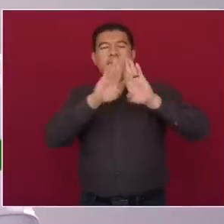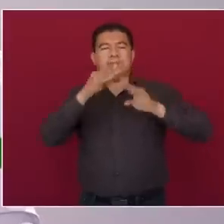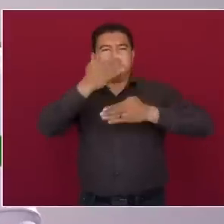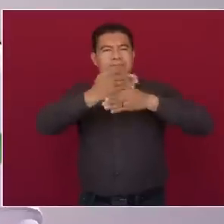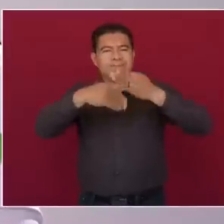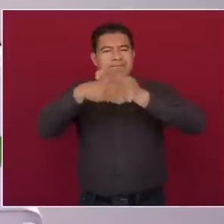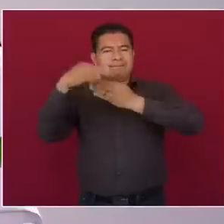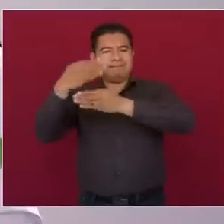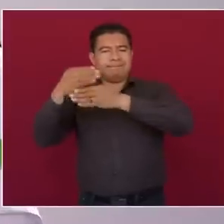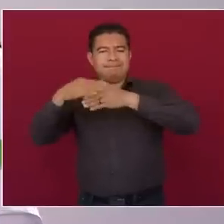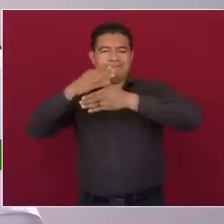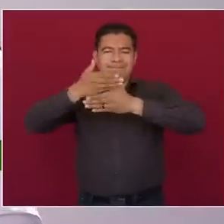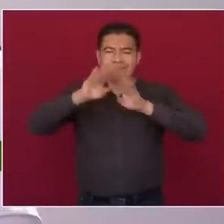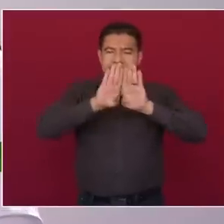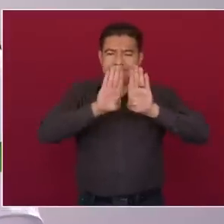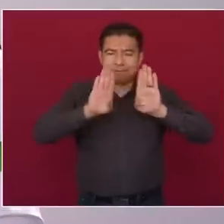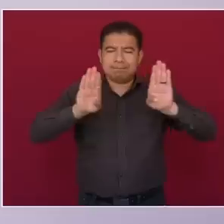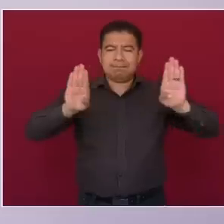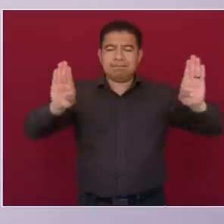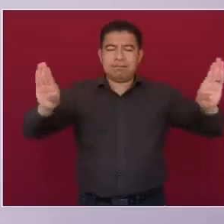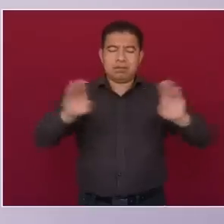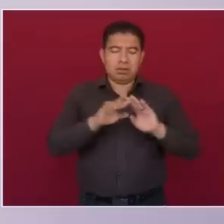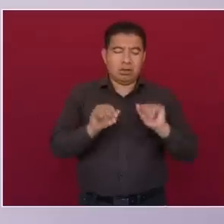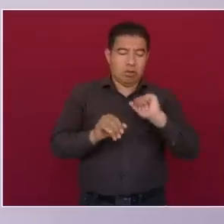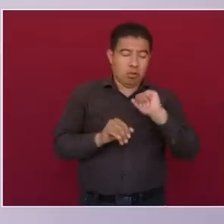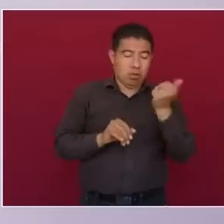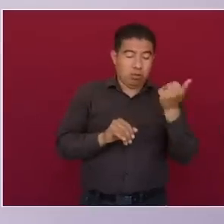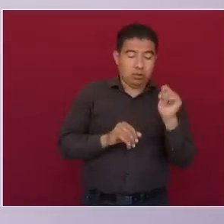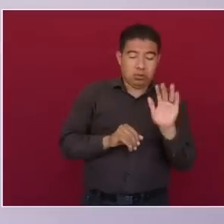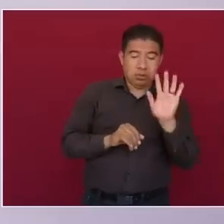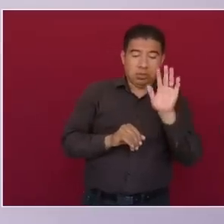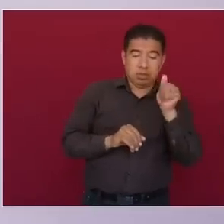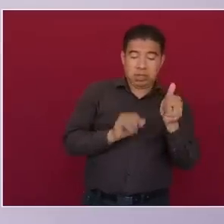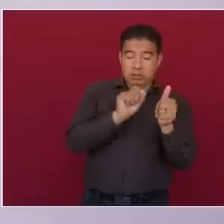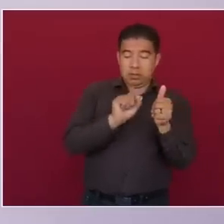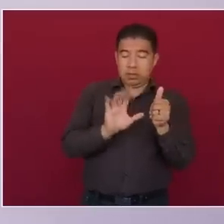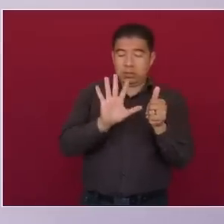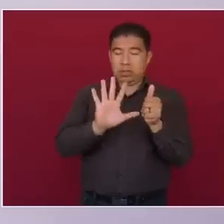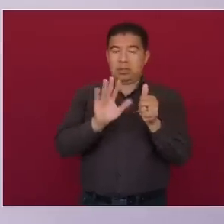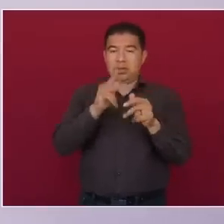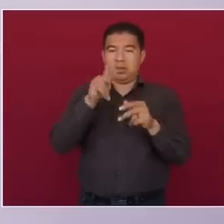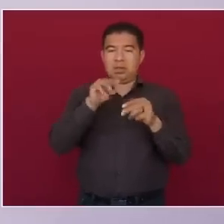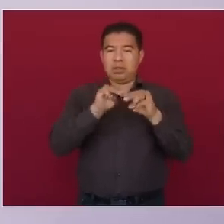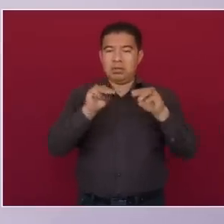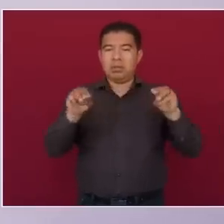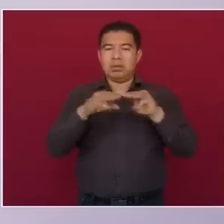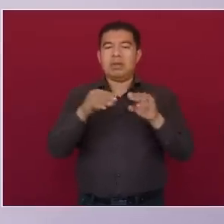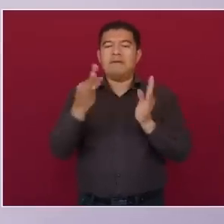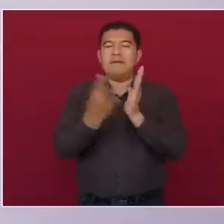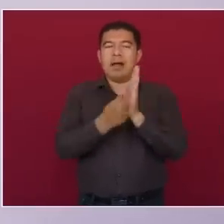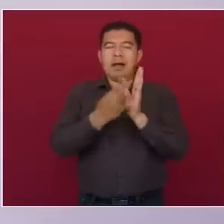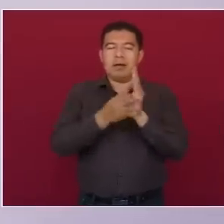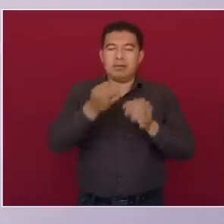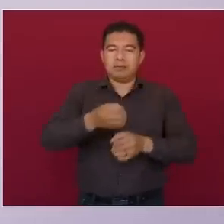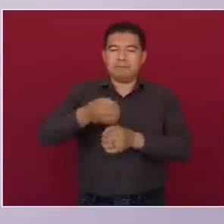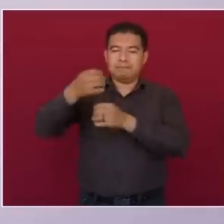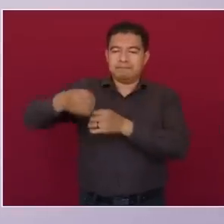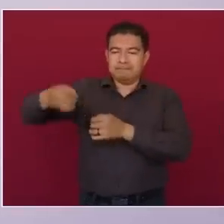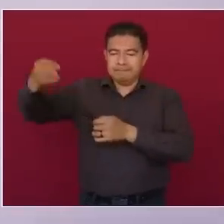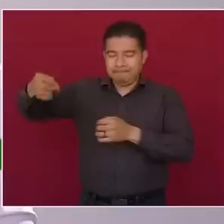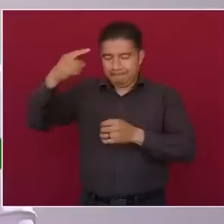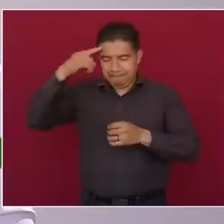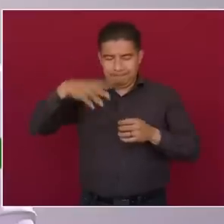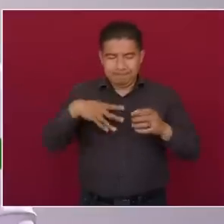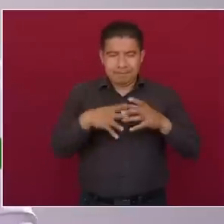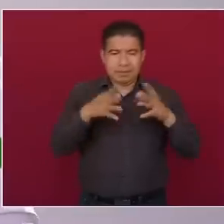bloc, 6.5 kilómetros de barda tubular y 5.7 kilómetros de barda